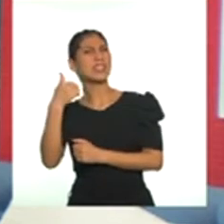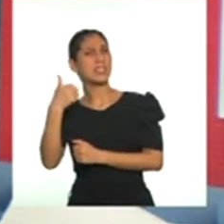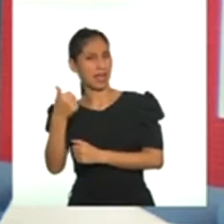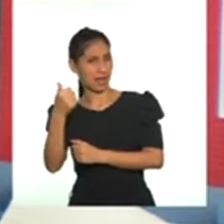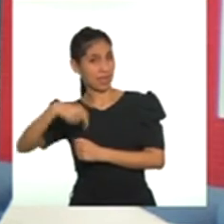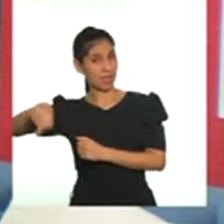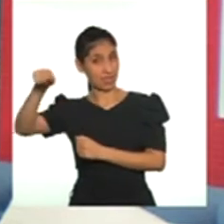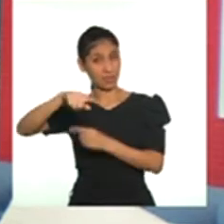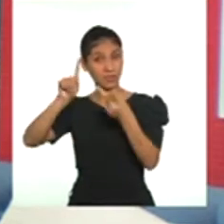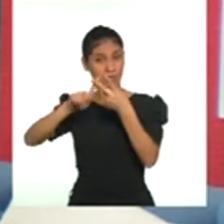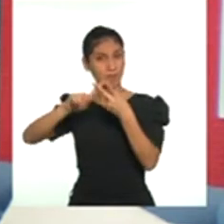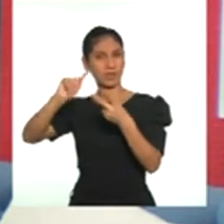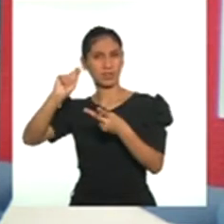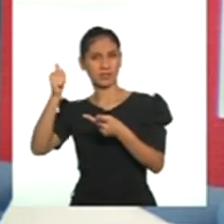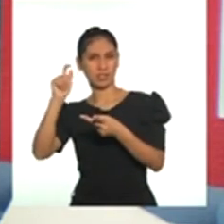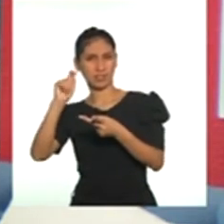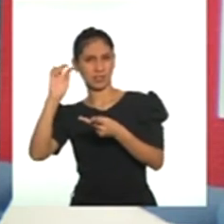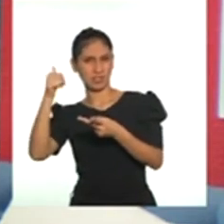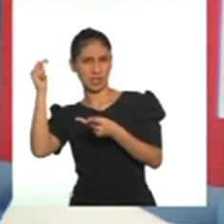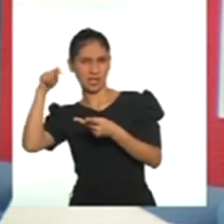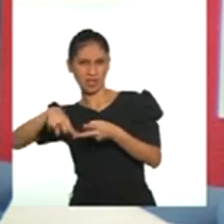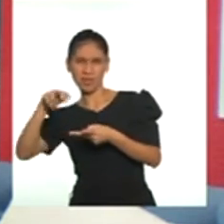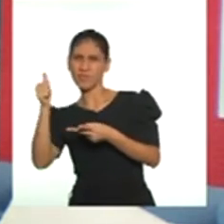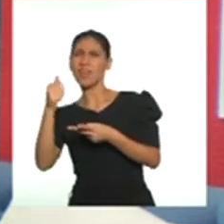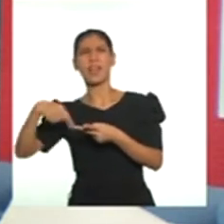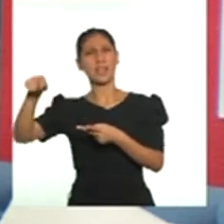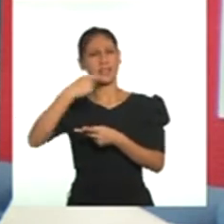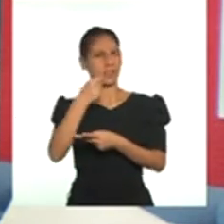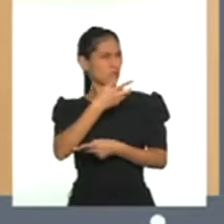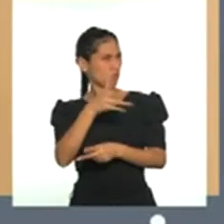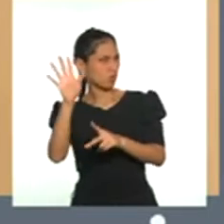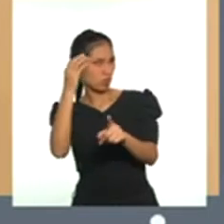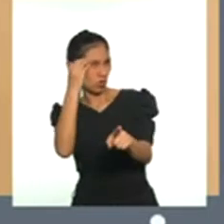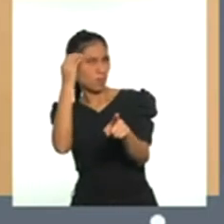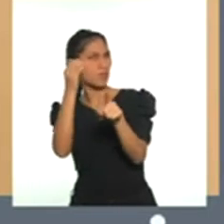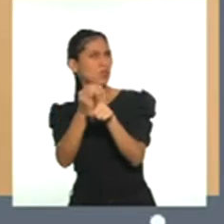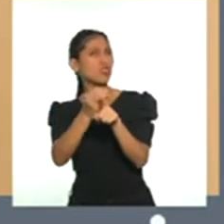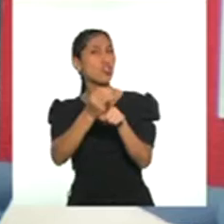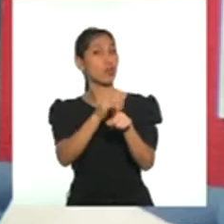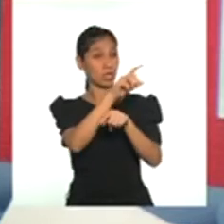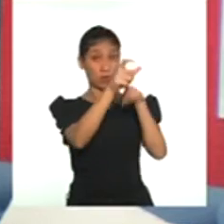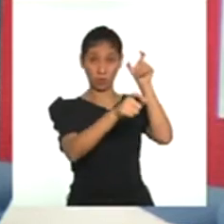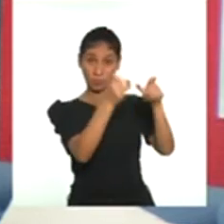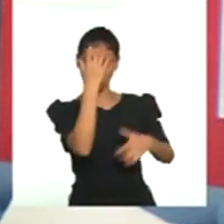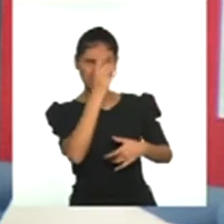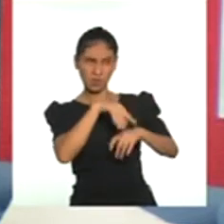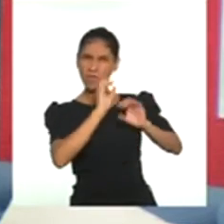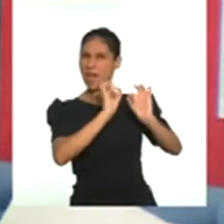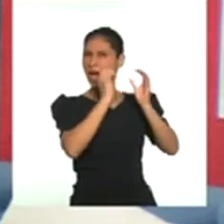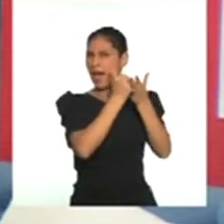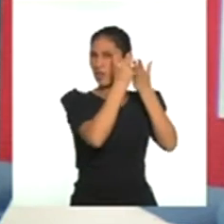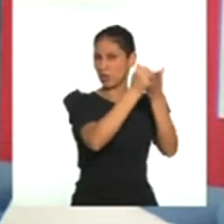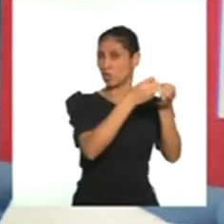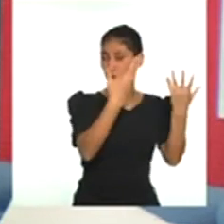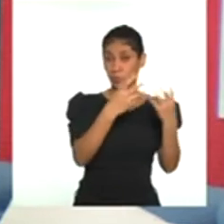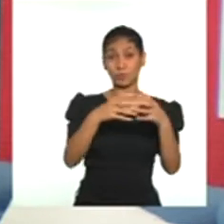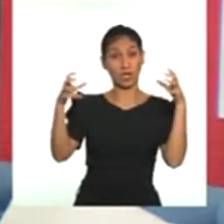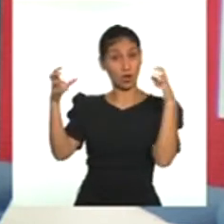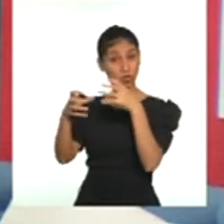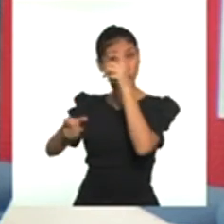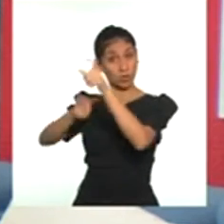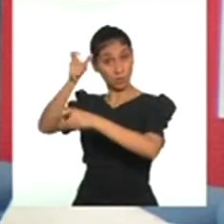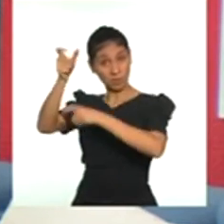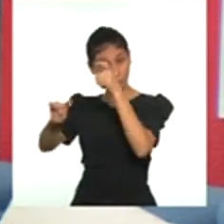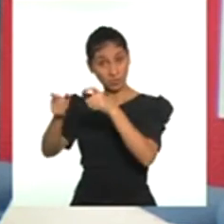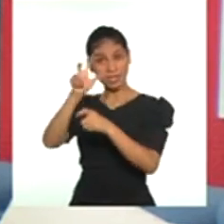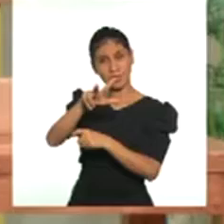lo que opinaban los curanderos acerca del origen de sus habilidades curanderiles. Continúa, Brigitte. Se les hizo una encuesta a 30 curanderos del